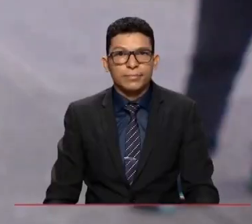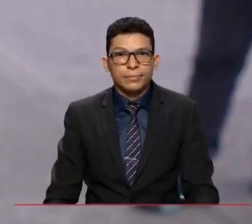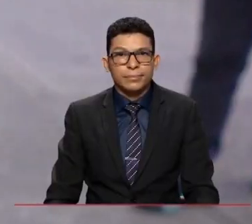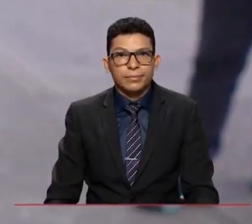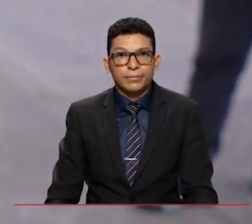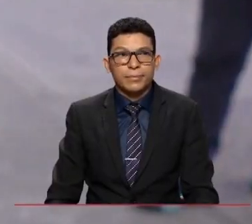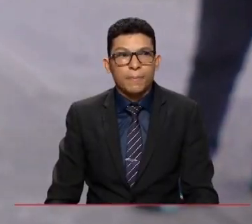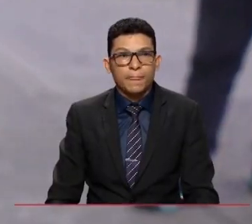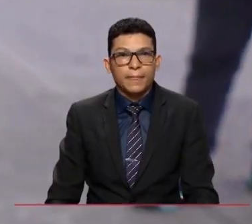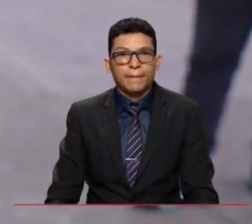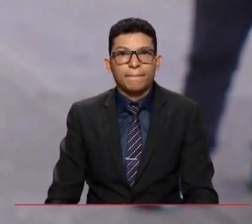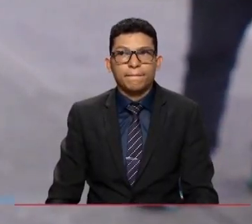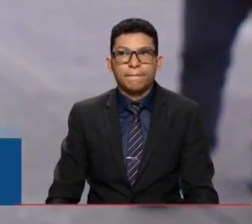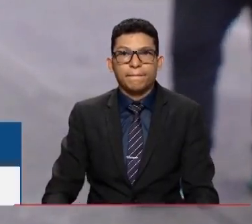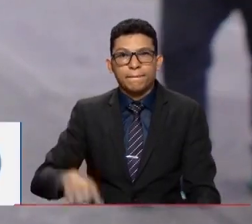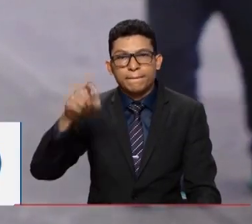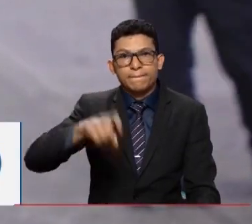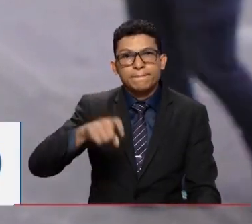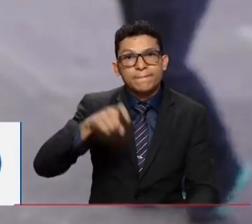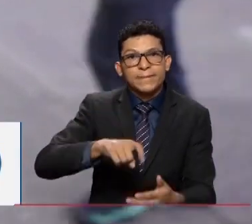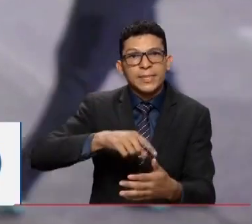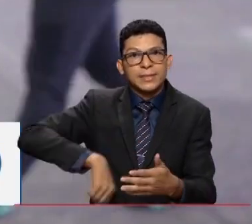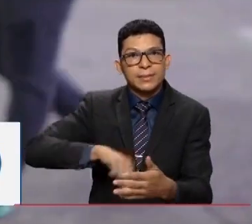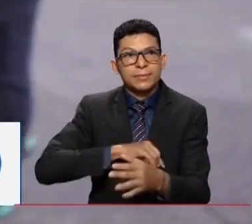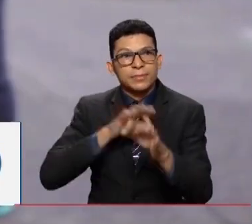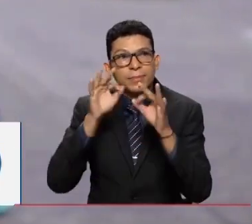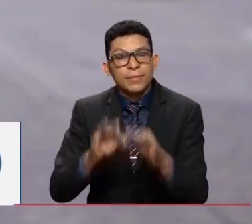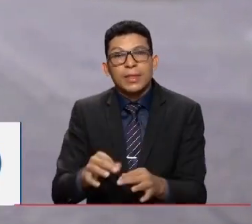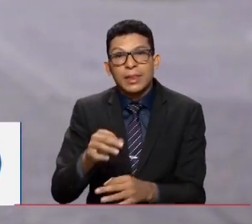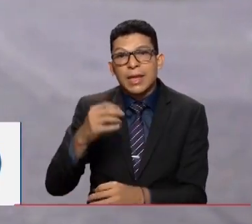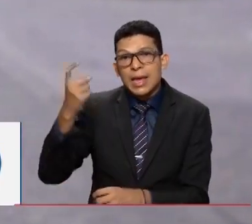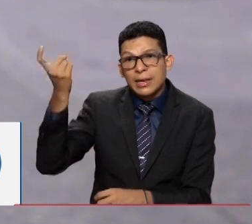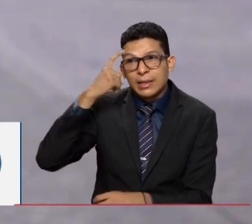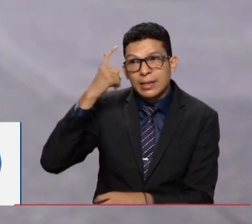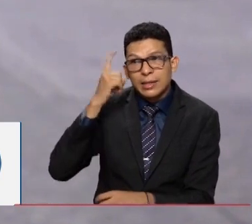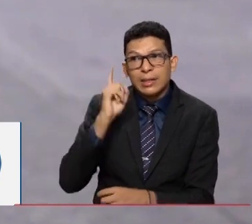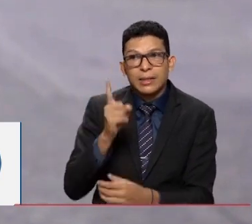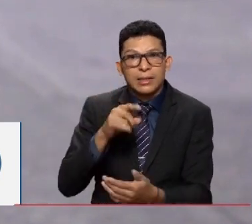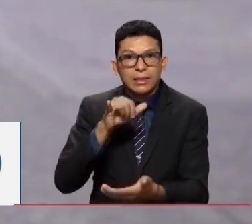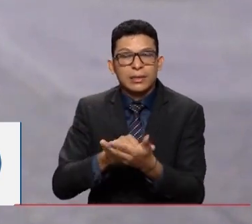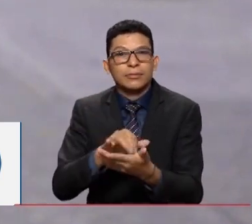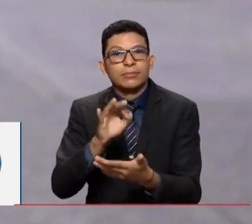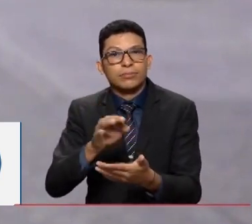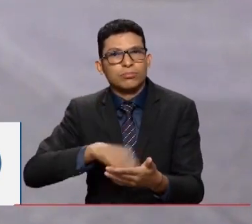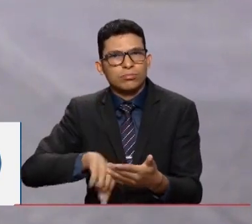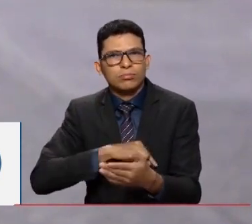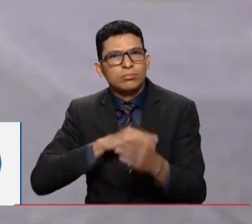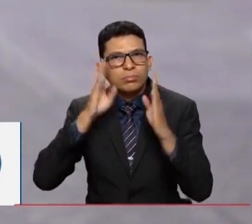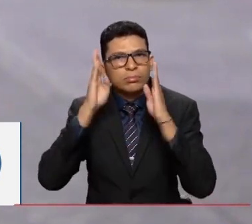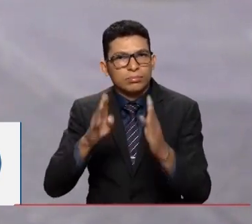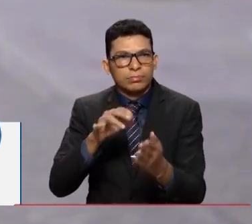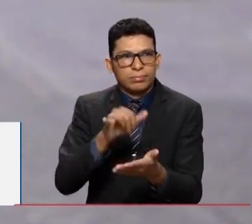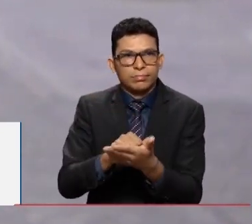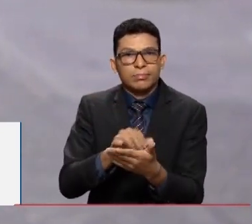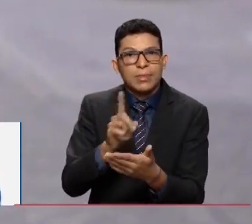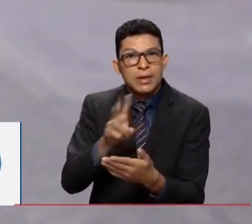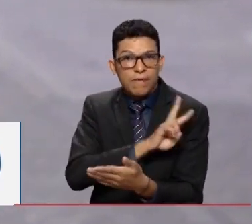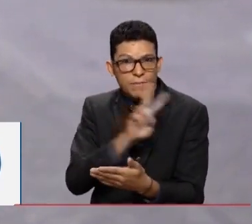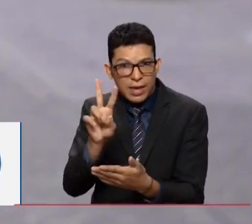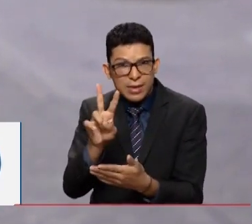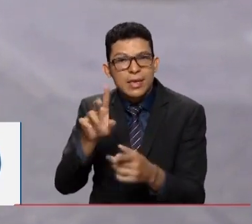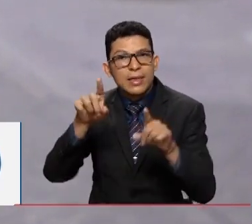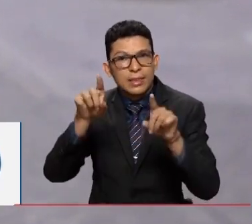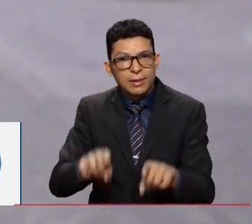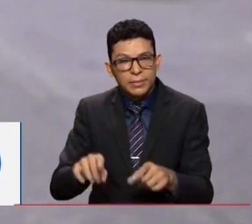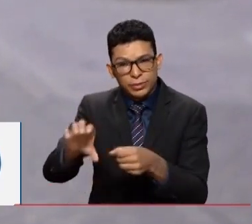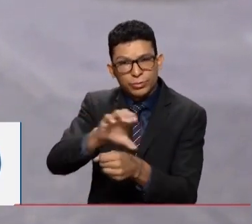Es necesario establecer el plan regional de inteligencia, donde se tengan en cuenta las ciudades del sur del Valle del Cauca, pero